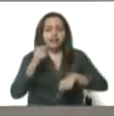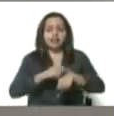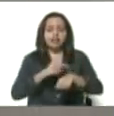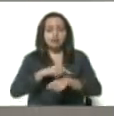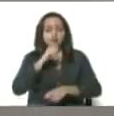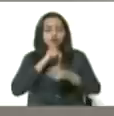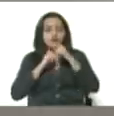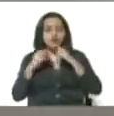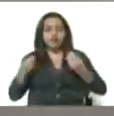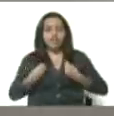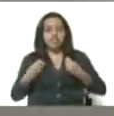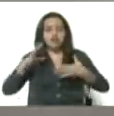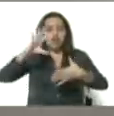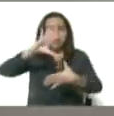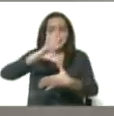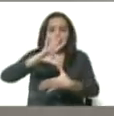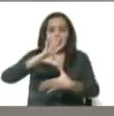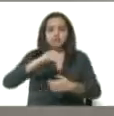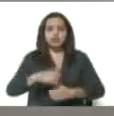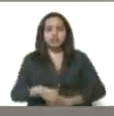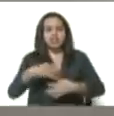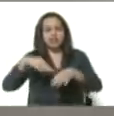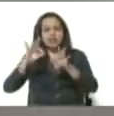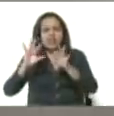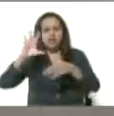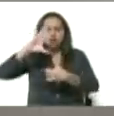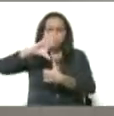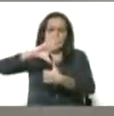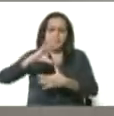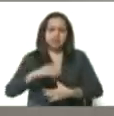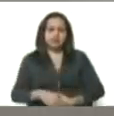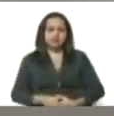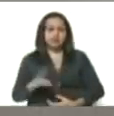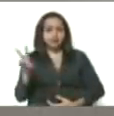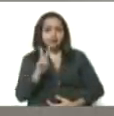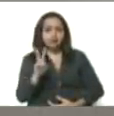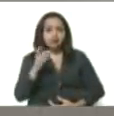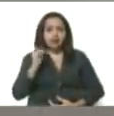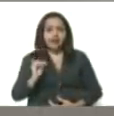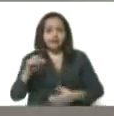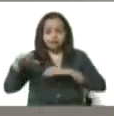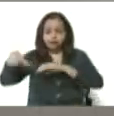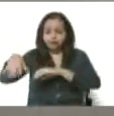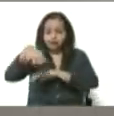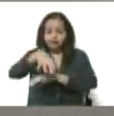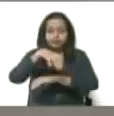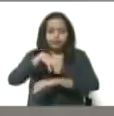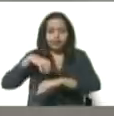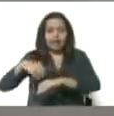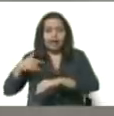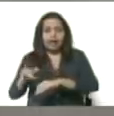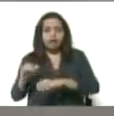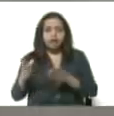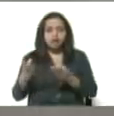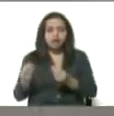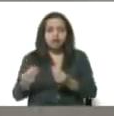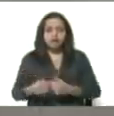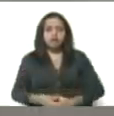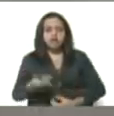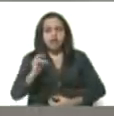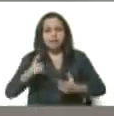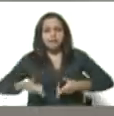viviendo las Américas y particularmente Suramérica, donde Venezuela geográficamente está ubicada, nos ha